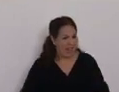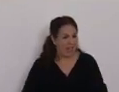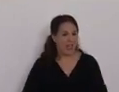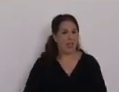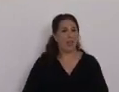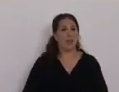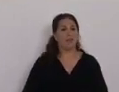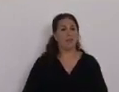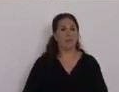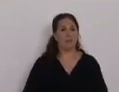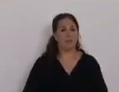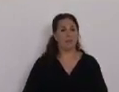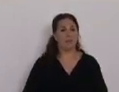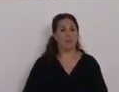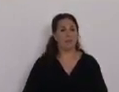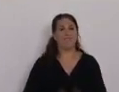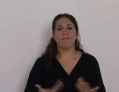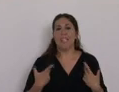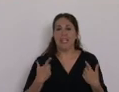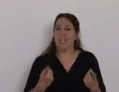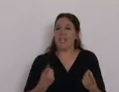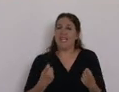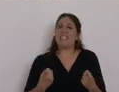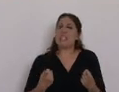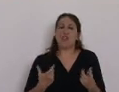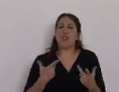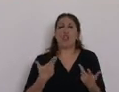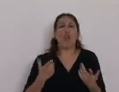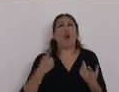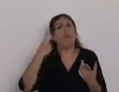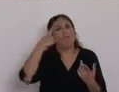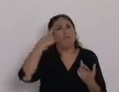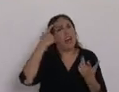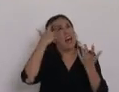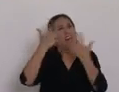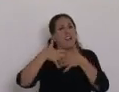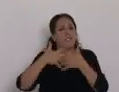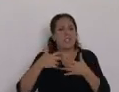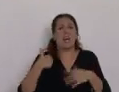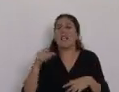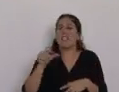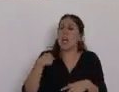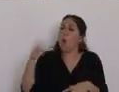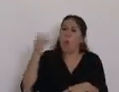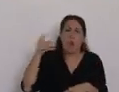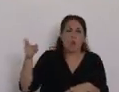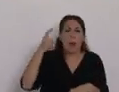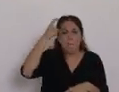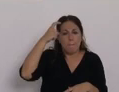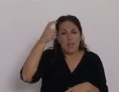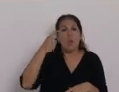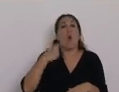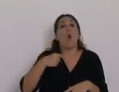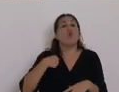Y con lo cual necesito hacer esta reflexión. Recuerdo, recién lo escuchaba a Martín hablar, cuando empezaba a militar en el